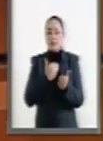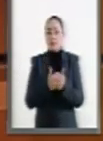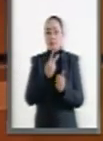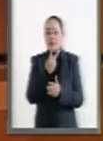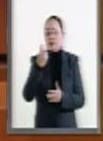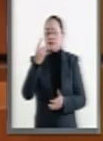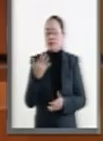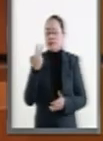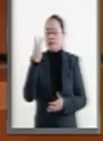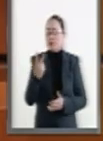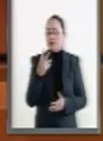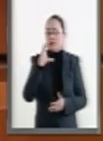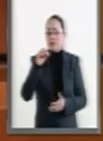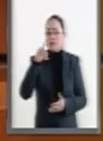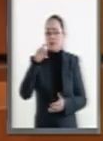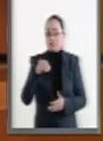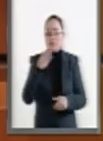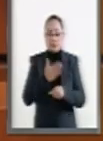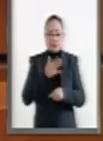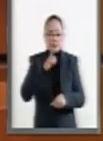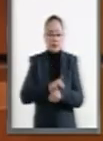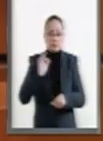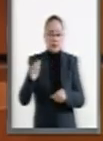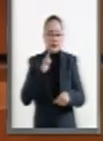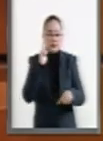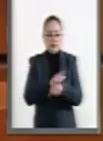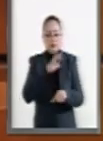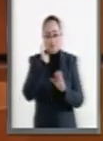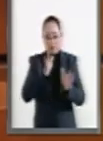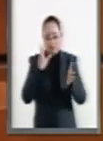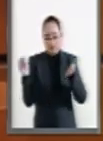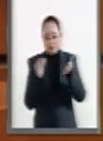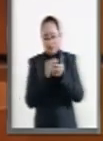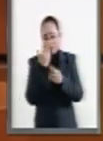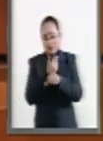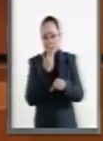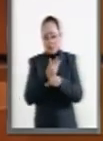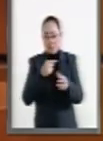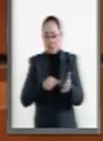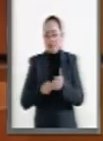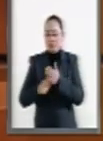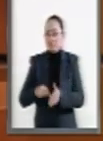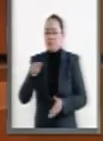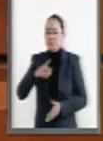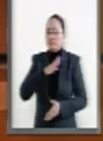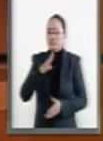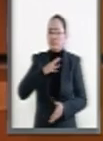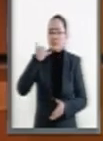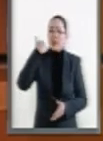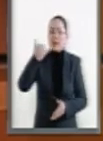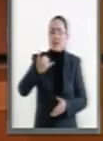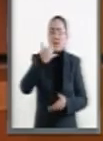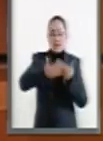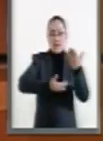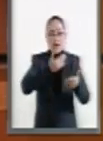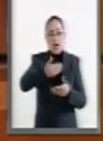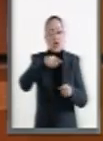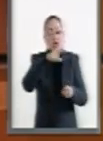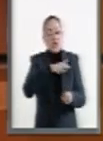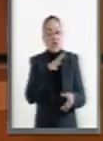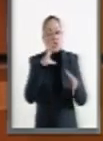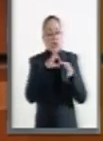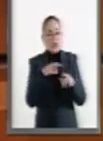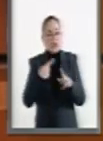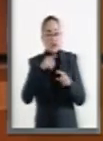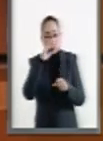252 del Código Penal Federal, para quedar como sigue. Comete el delito de uso indebido de los sistemas de emergencia la persona que,